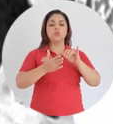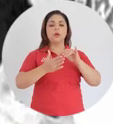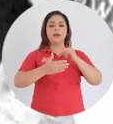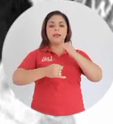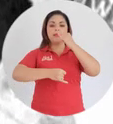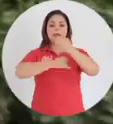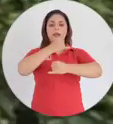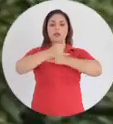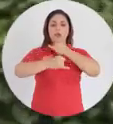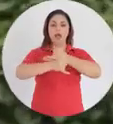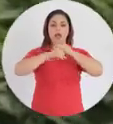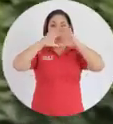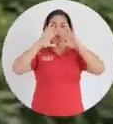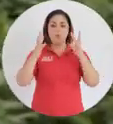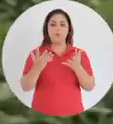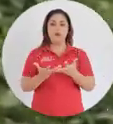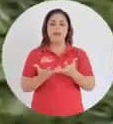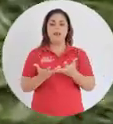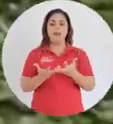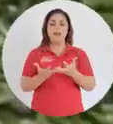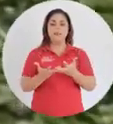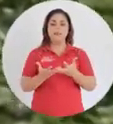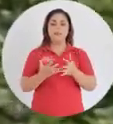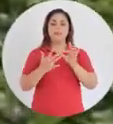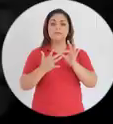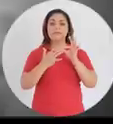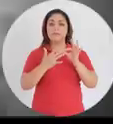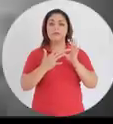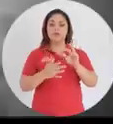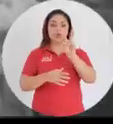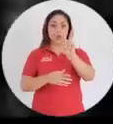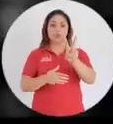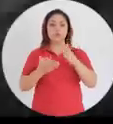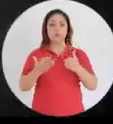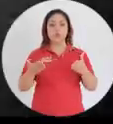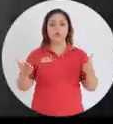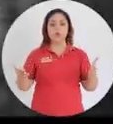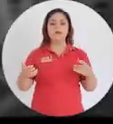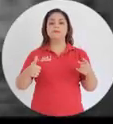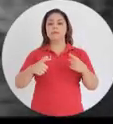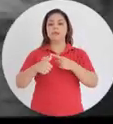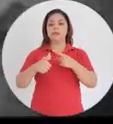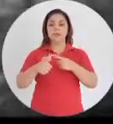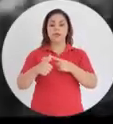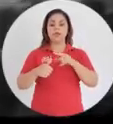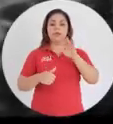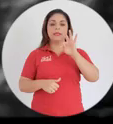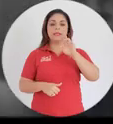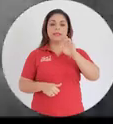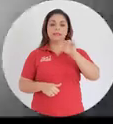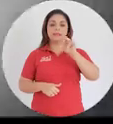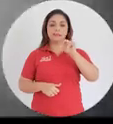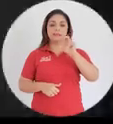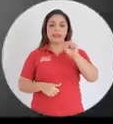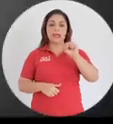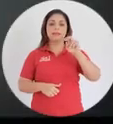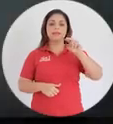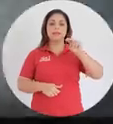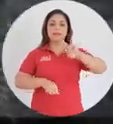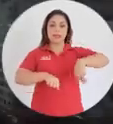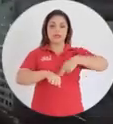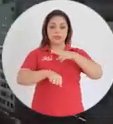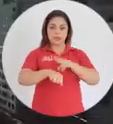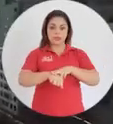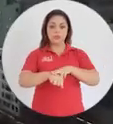internacionales, más globales. Señalo sobre todo dos. Uno, la